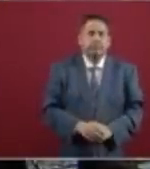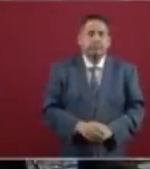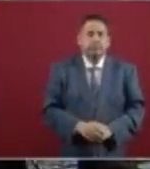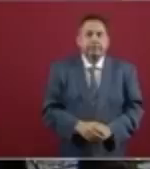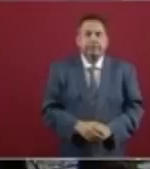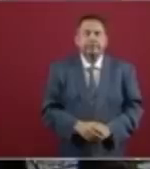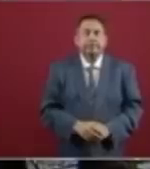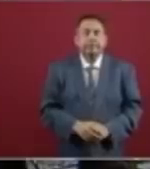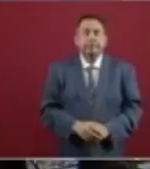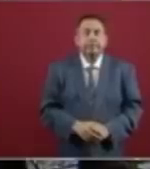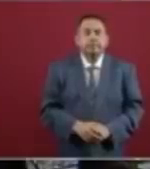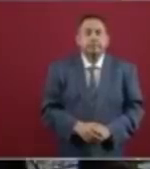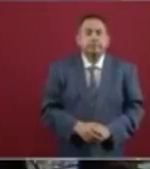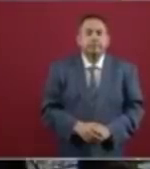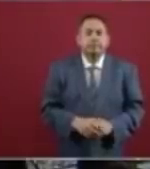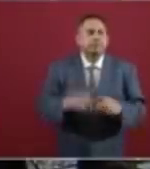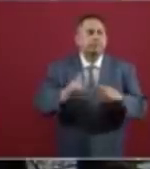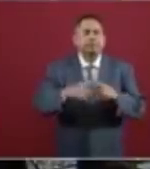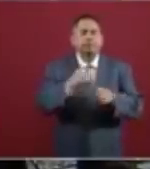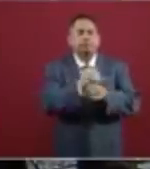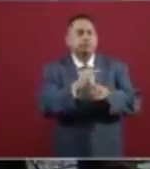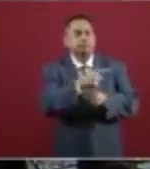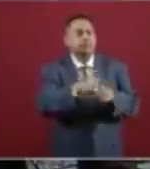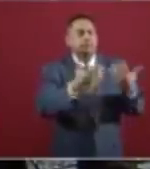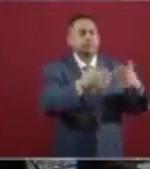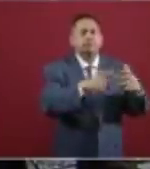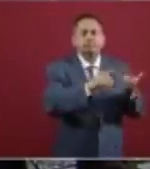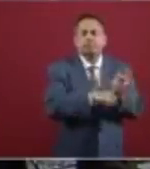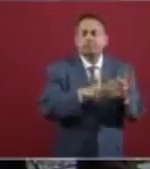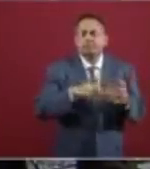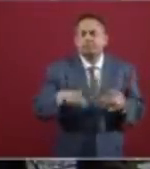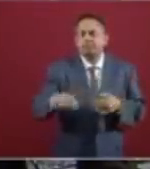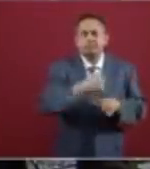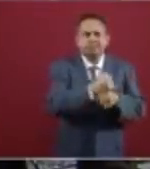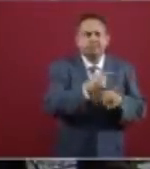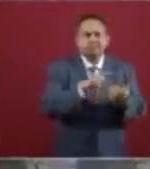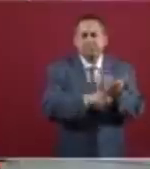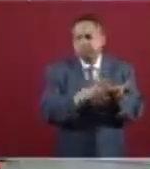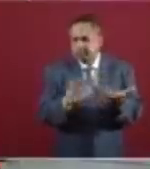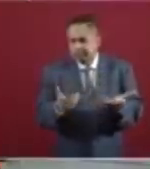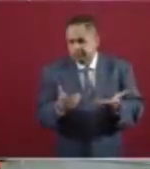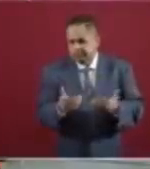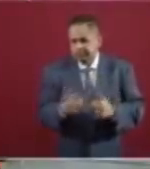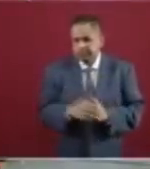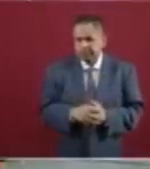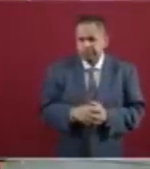¿Mande? ¿Quién investiga estas empresas? ¿Quién investiga estas empresas?